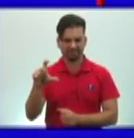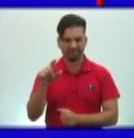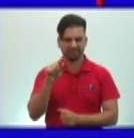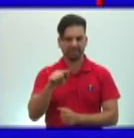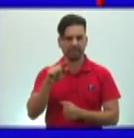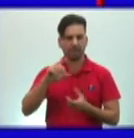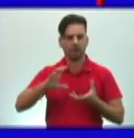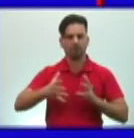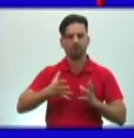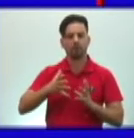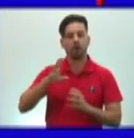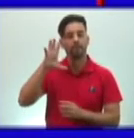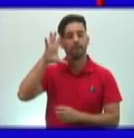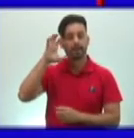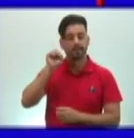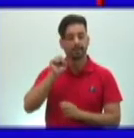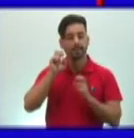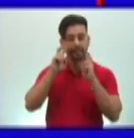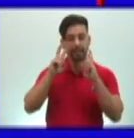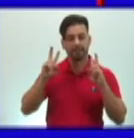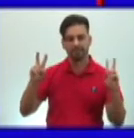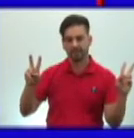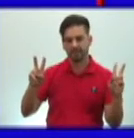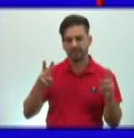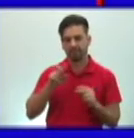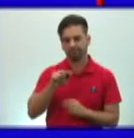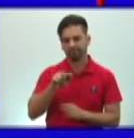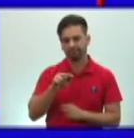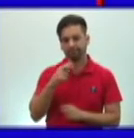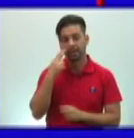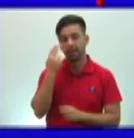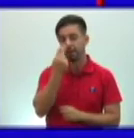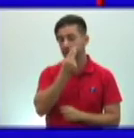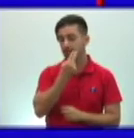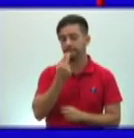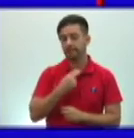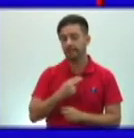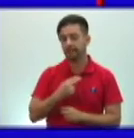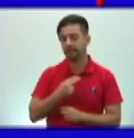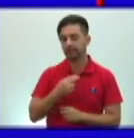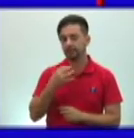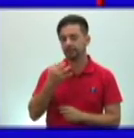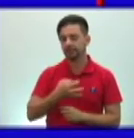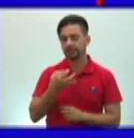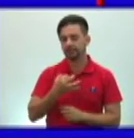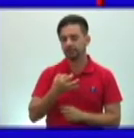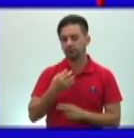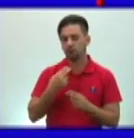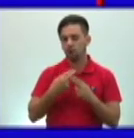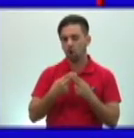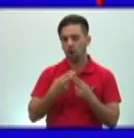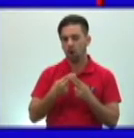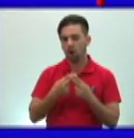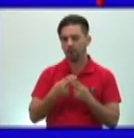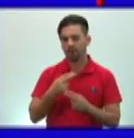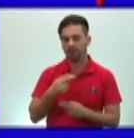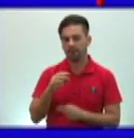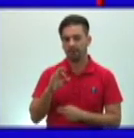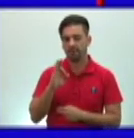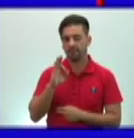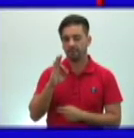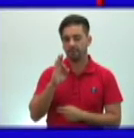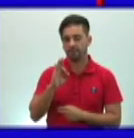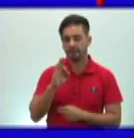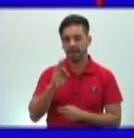la vida, aunque desde posiciones idealistas. Martí era un ferviente creyente y creía en Dios. Pero ¿cuál era